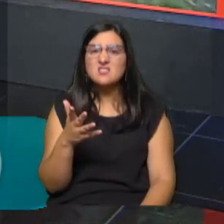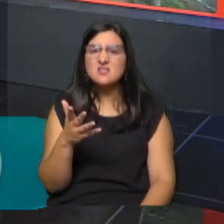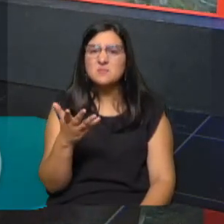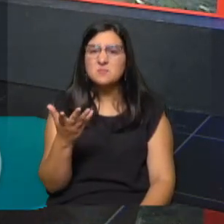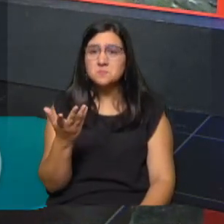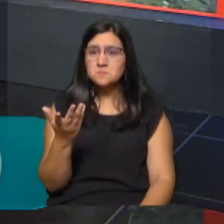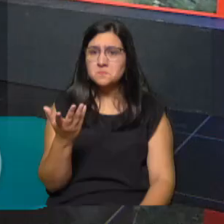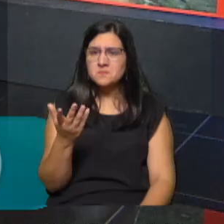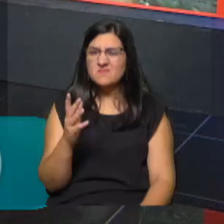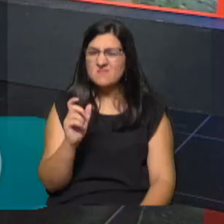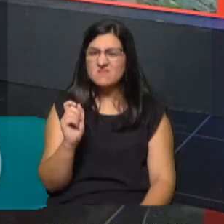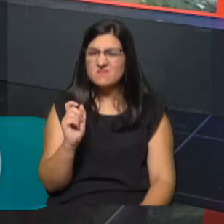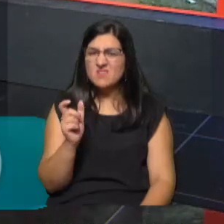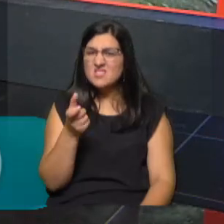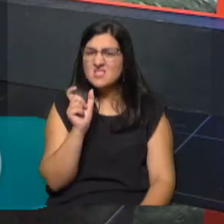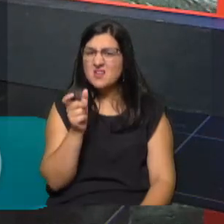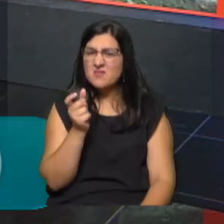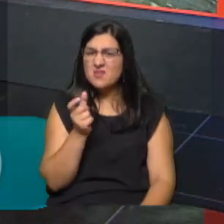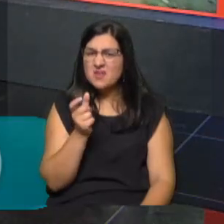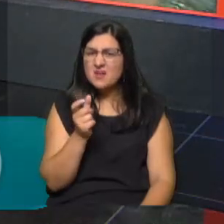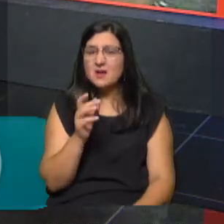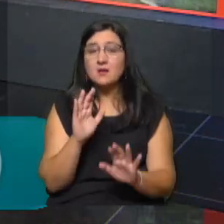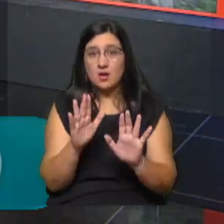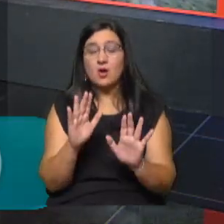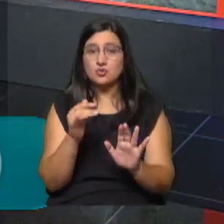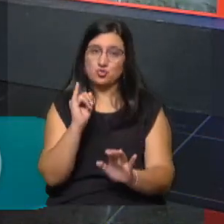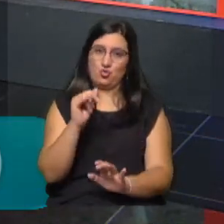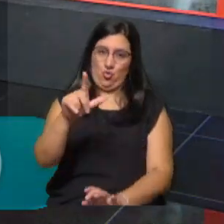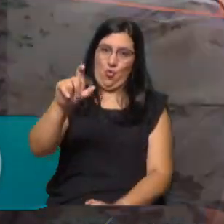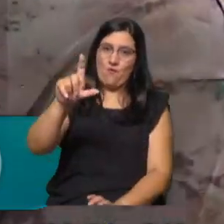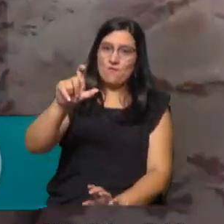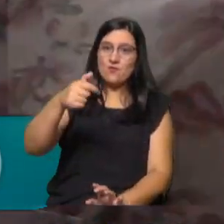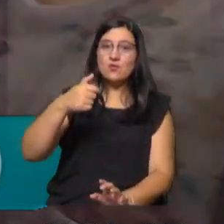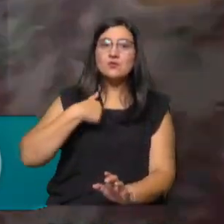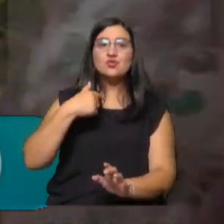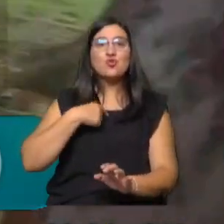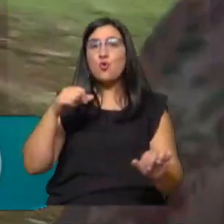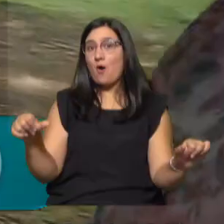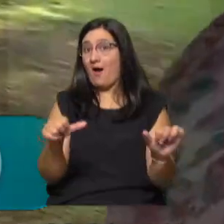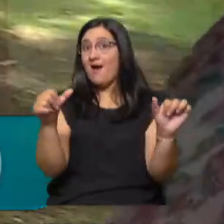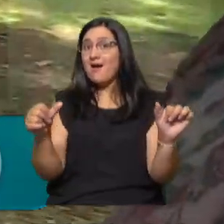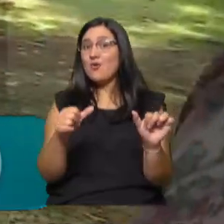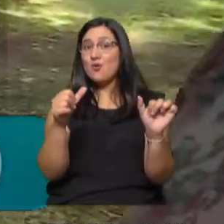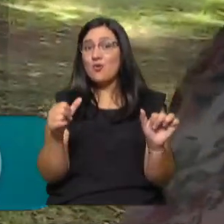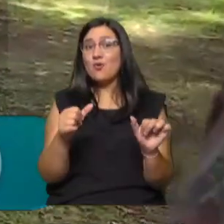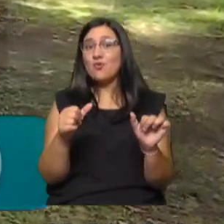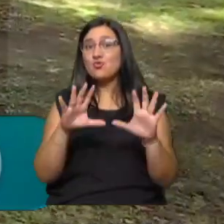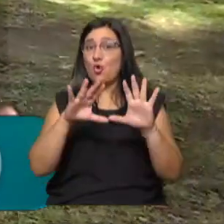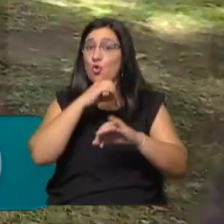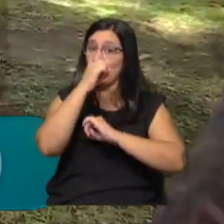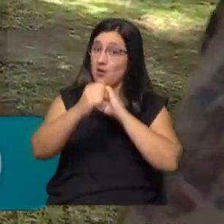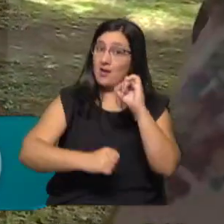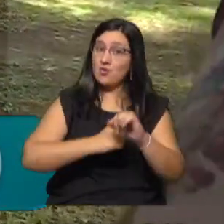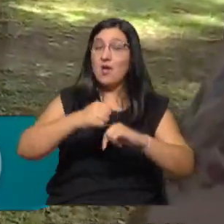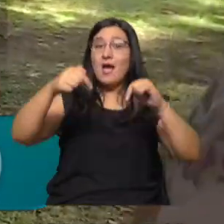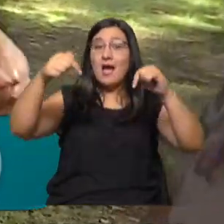Claro, a Fito no le quedó claro lo que es el Newcom. ¿Se anima a explicarme, por favor? Ah, pero por supuesto, yo lo practico durante el año. A ver.